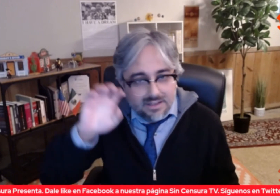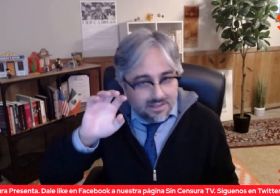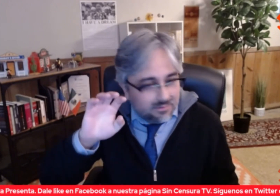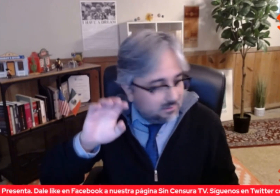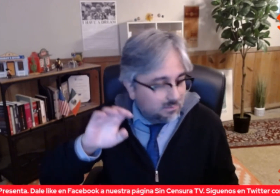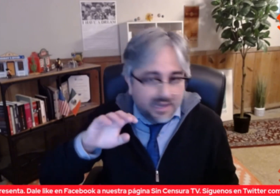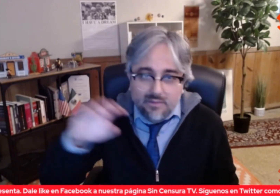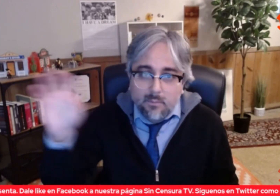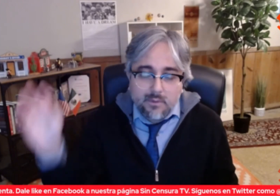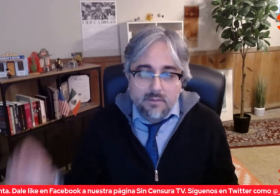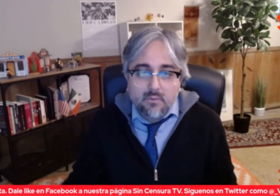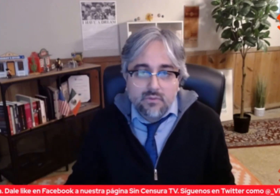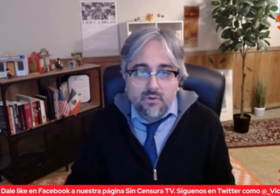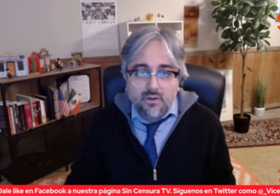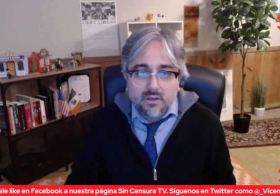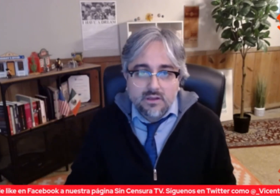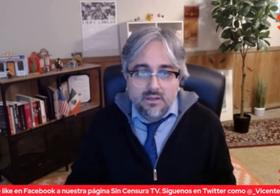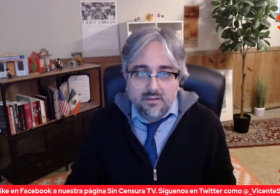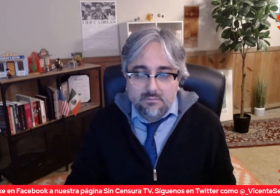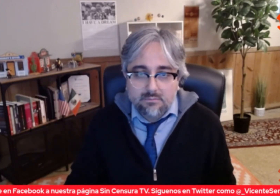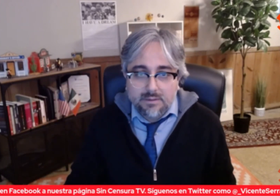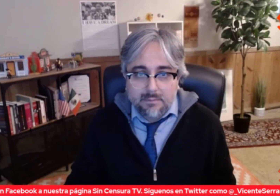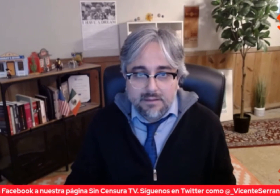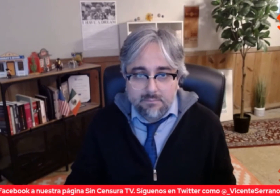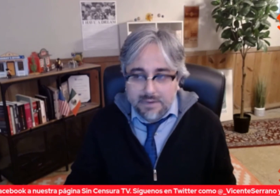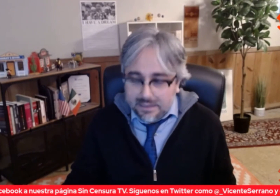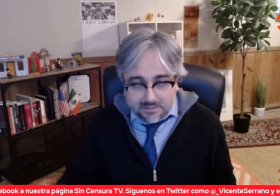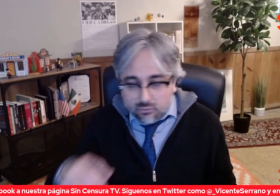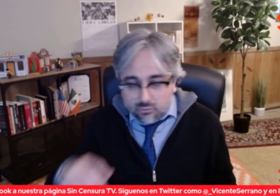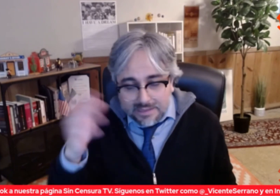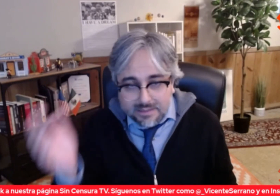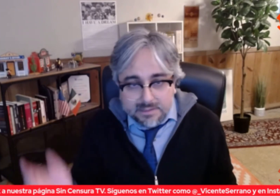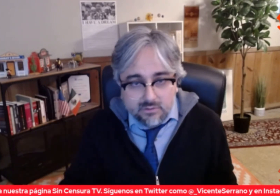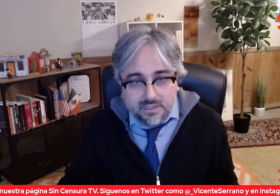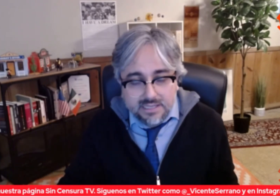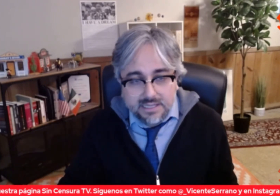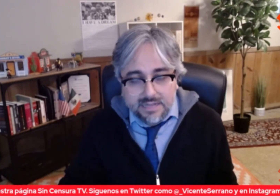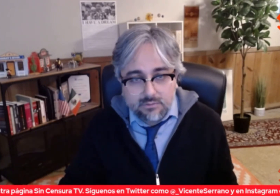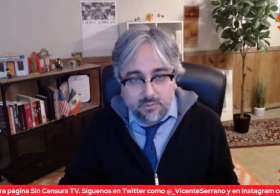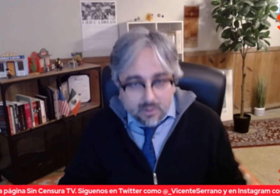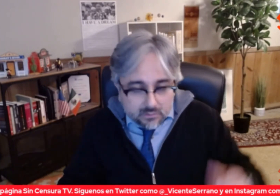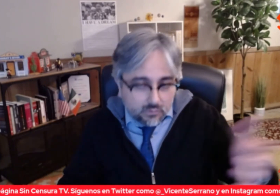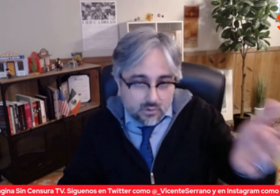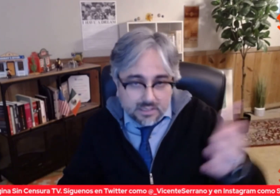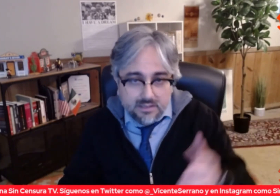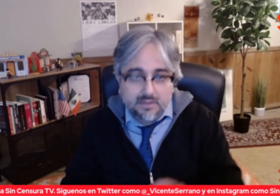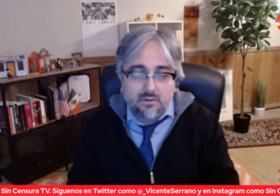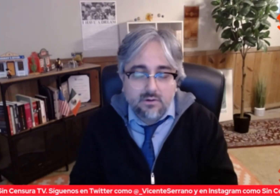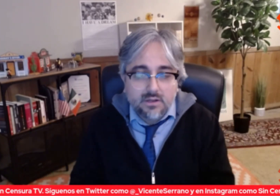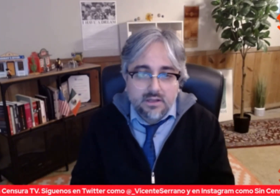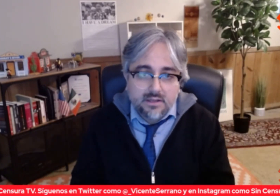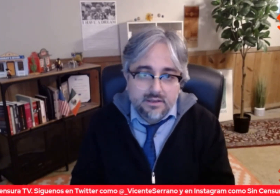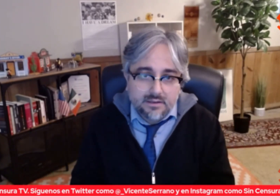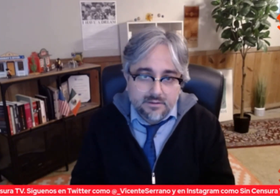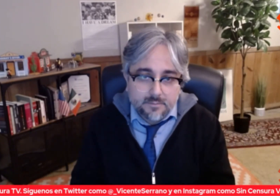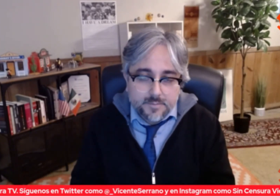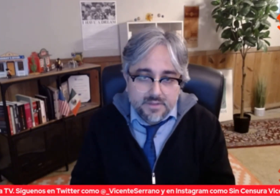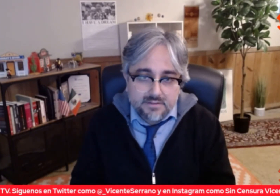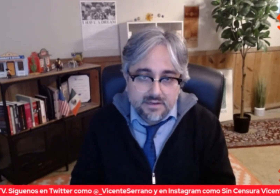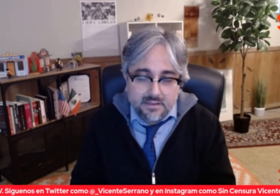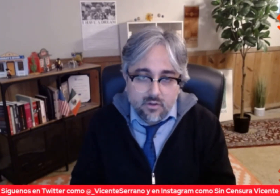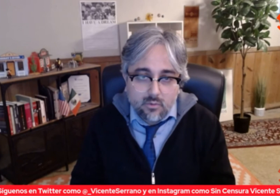Calderón viajando por el mundo, haciendo sus planteamientos degenerados. Bueno, esto fue lo que le dijo